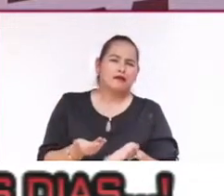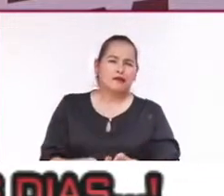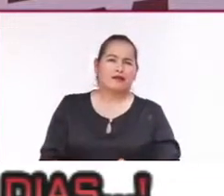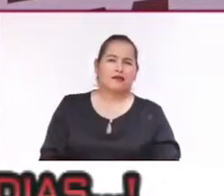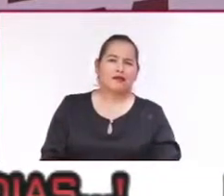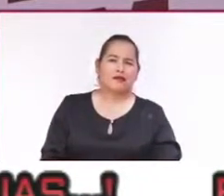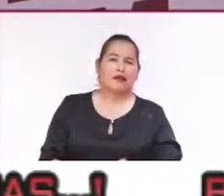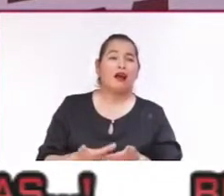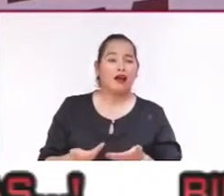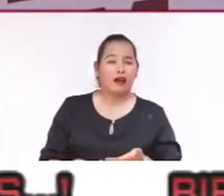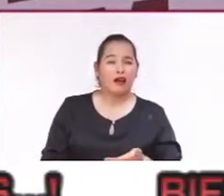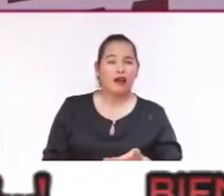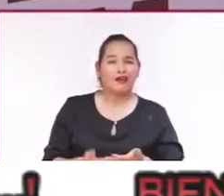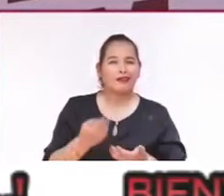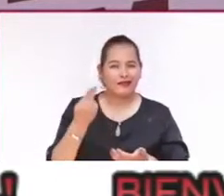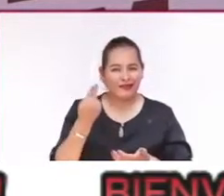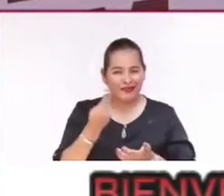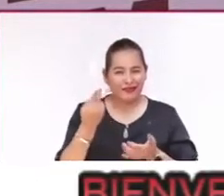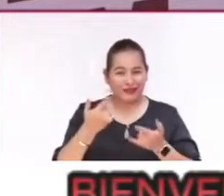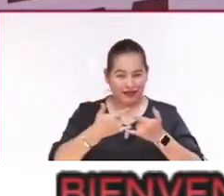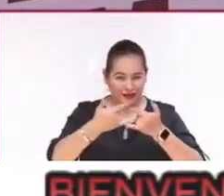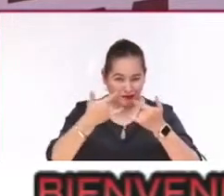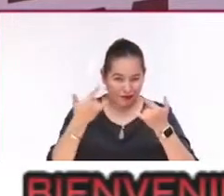no debería de estar en los libros de historia?